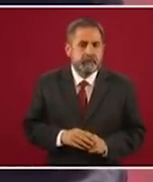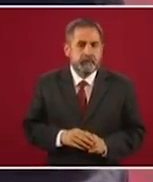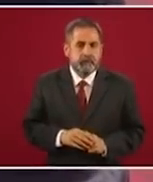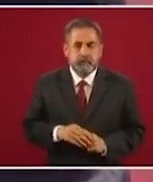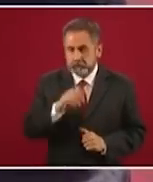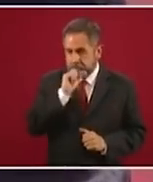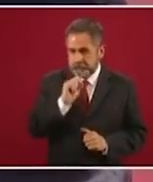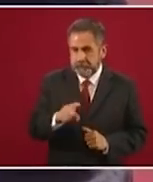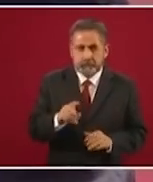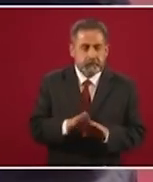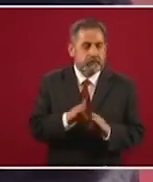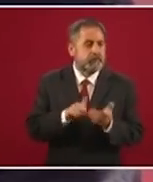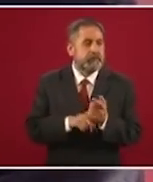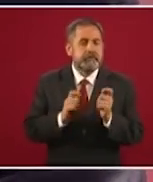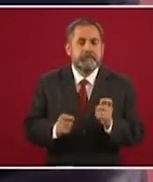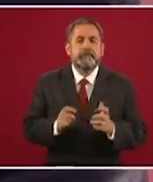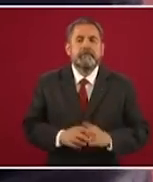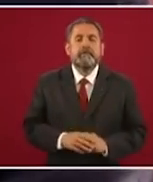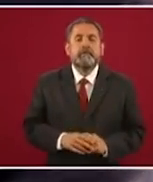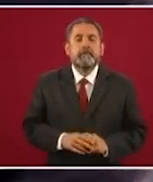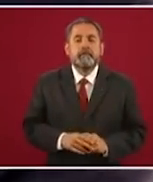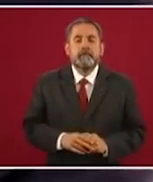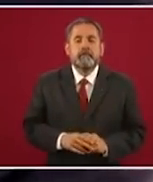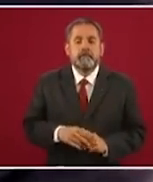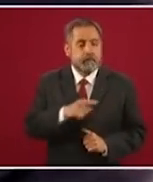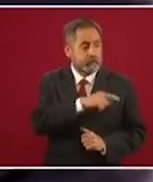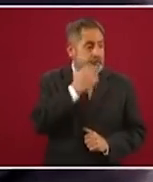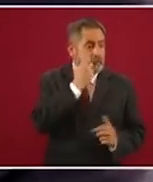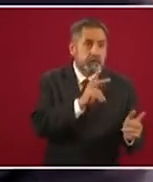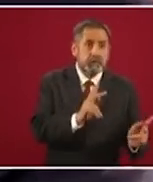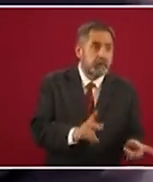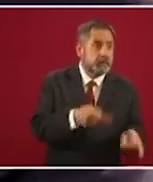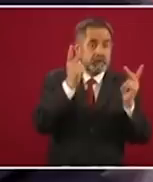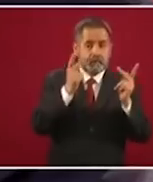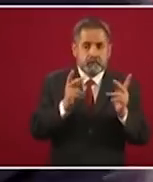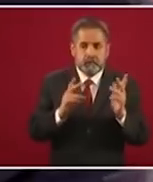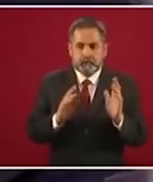Lo mismo en el caso de que lo quiera vender,